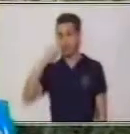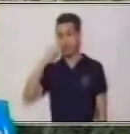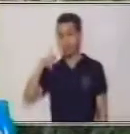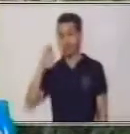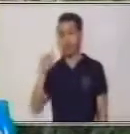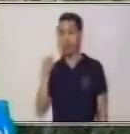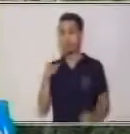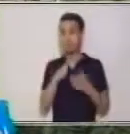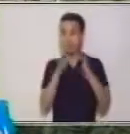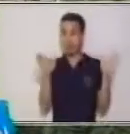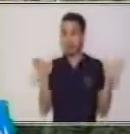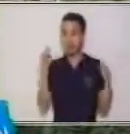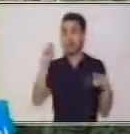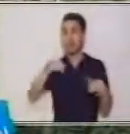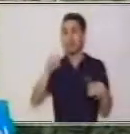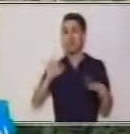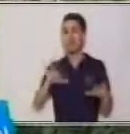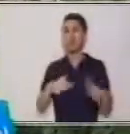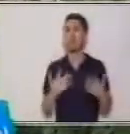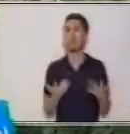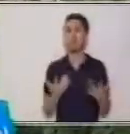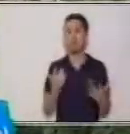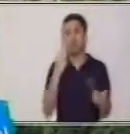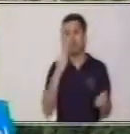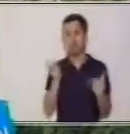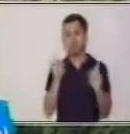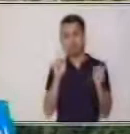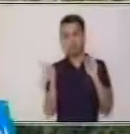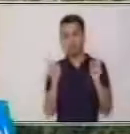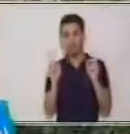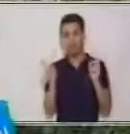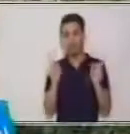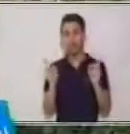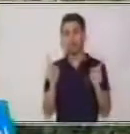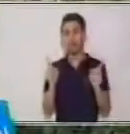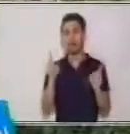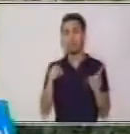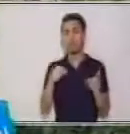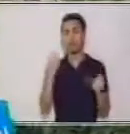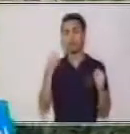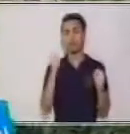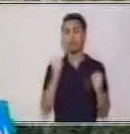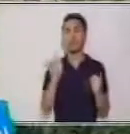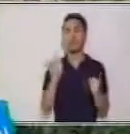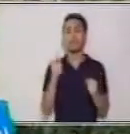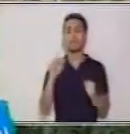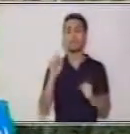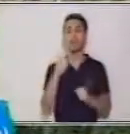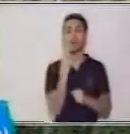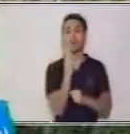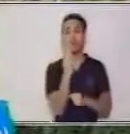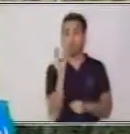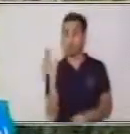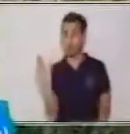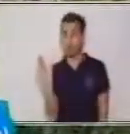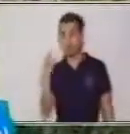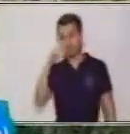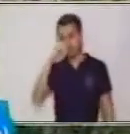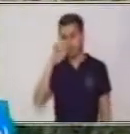el día de hoy habrá una variante en ella debido a que vamos a trabajar con un segundo término que es de